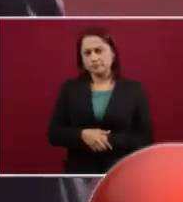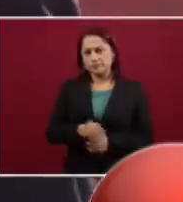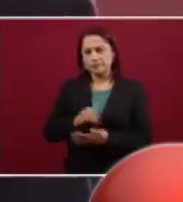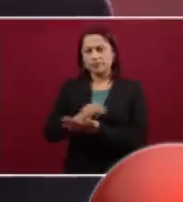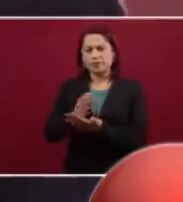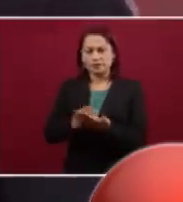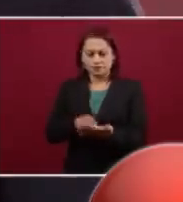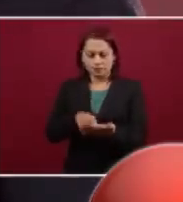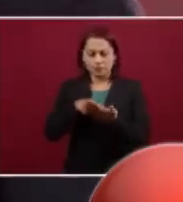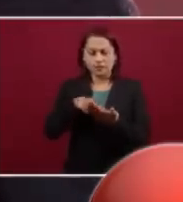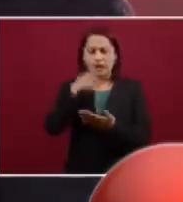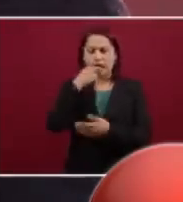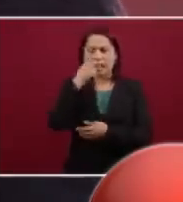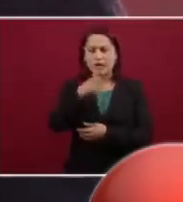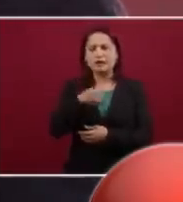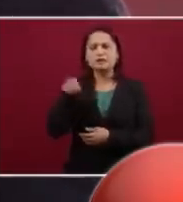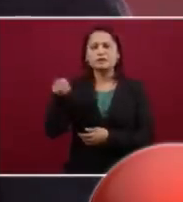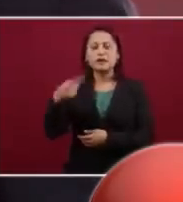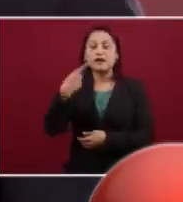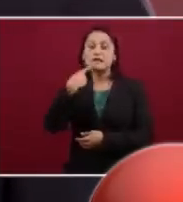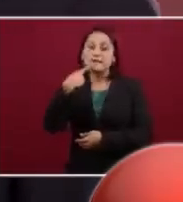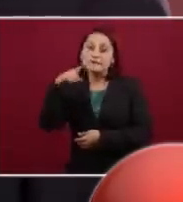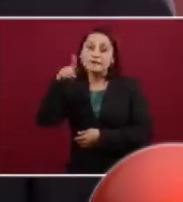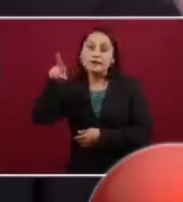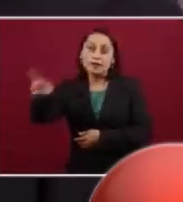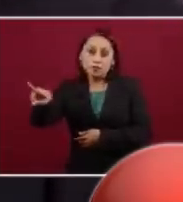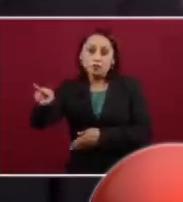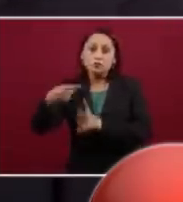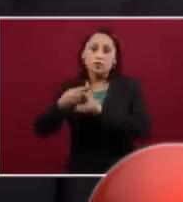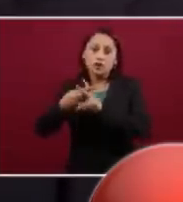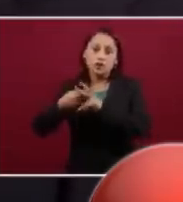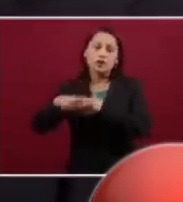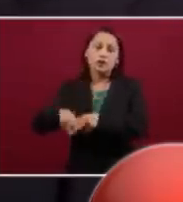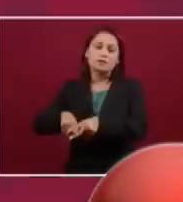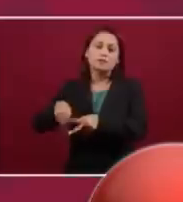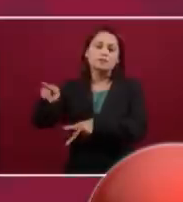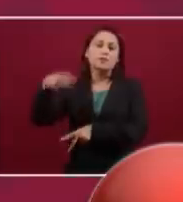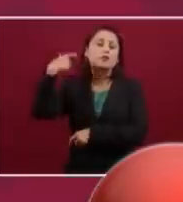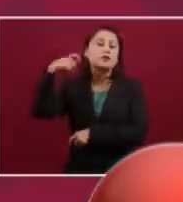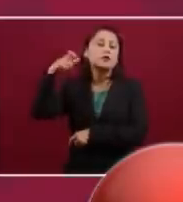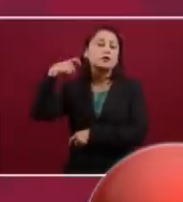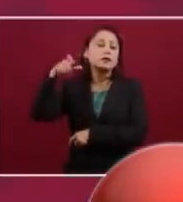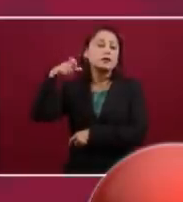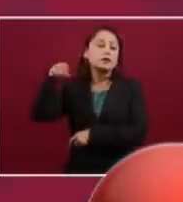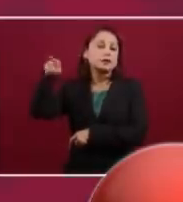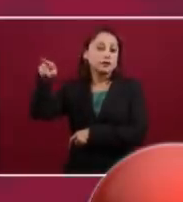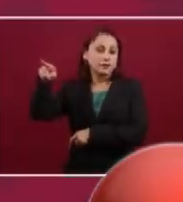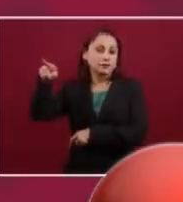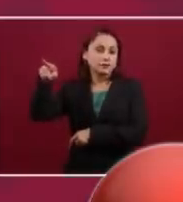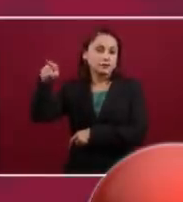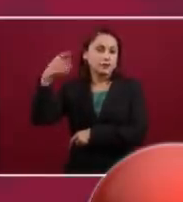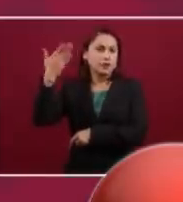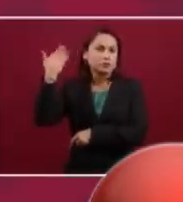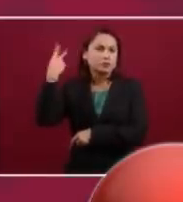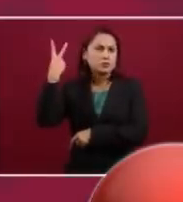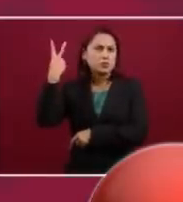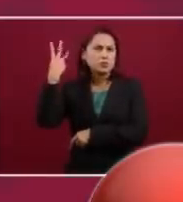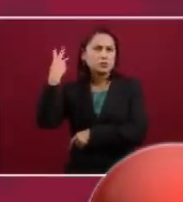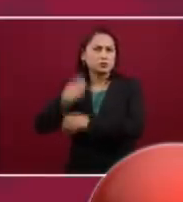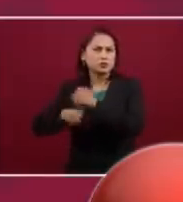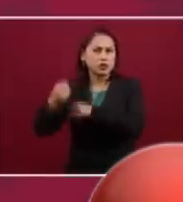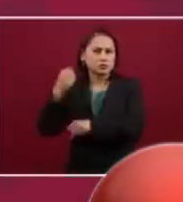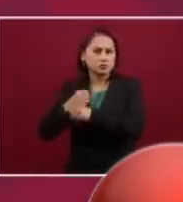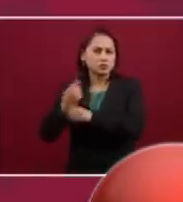juicio, una denuncia que se presentó en Querétaro desde hace 2 o 3 años